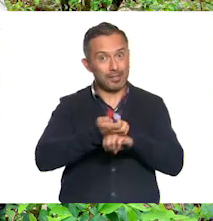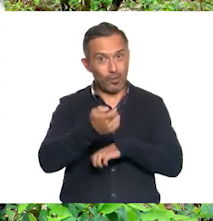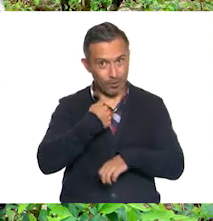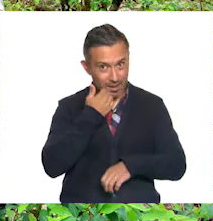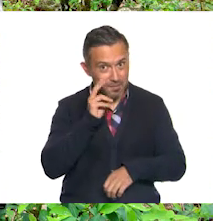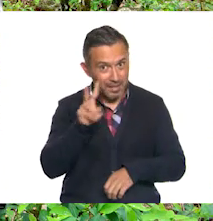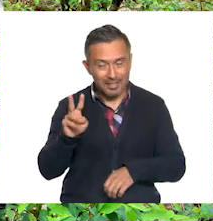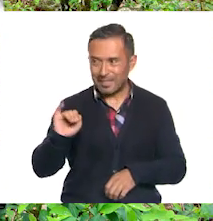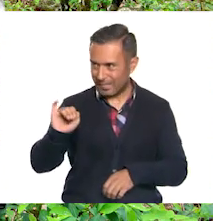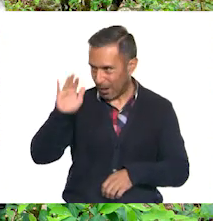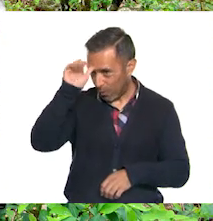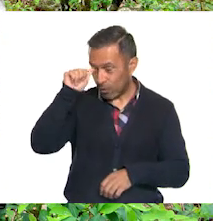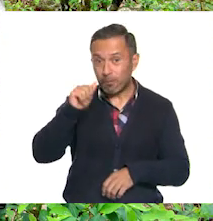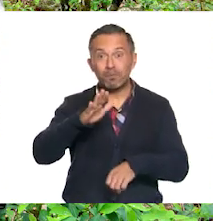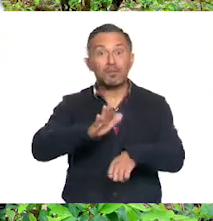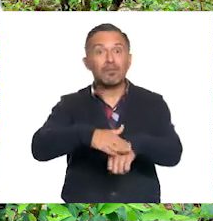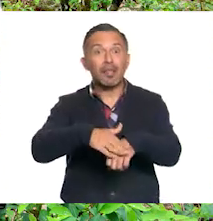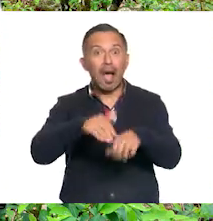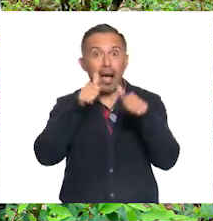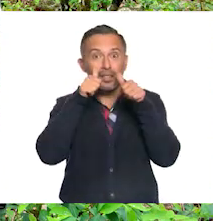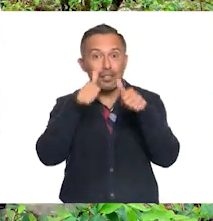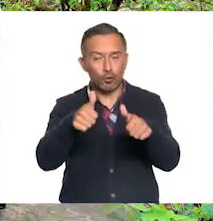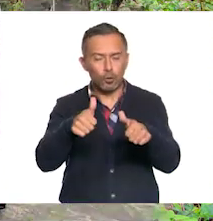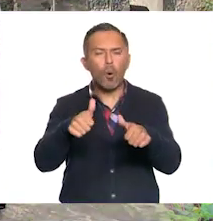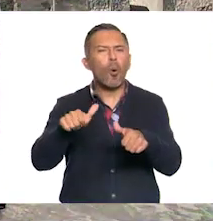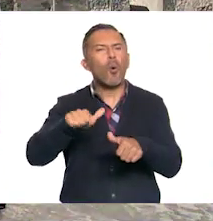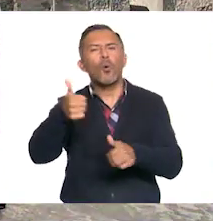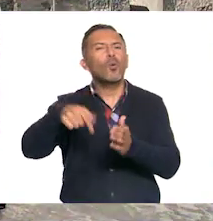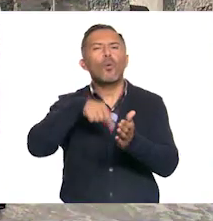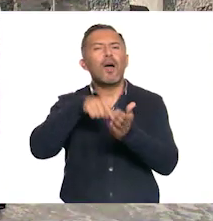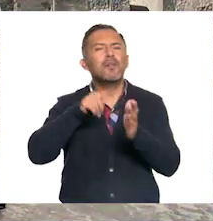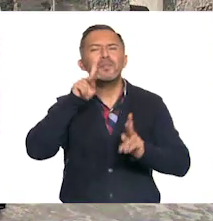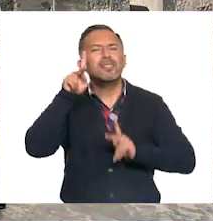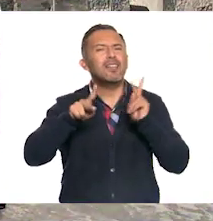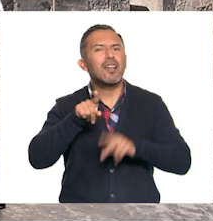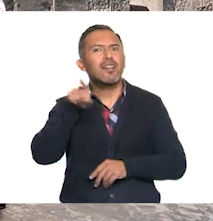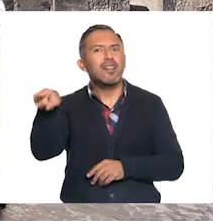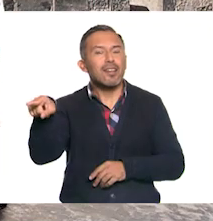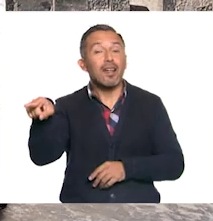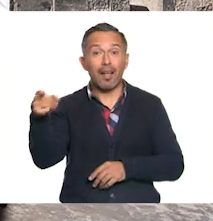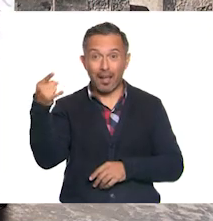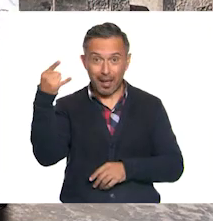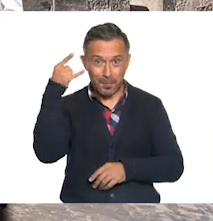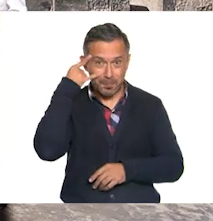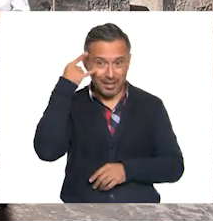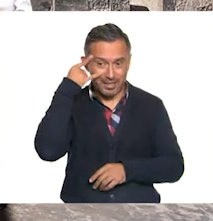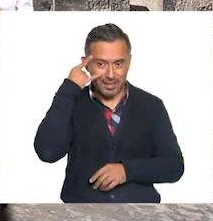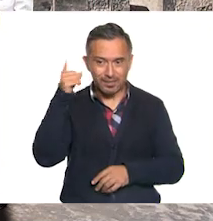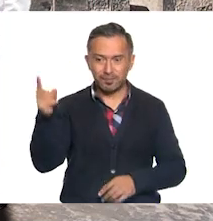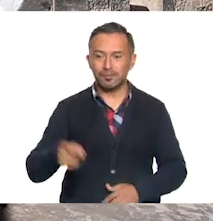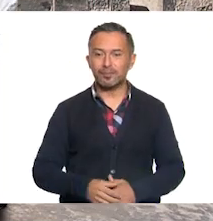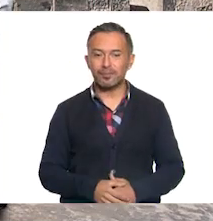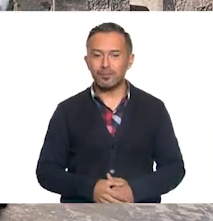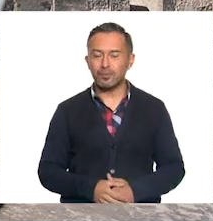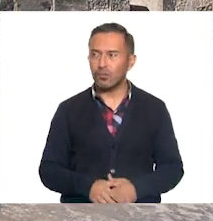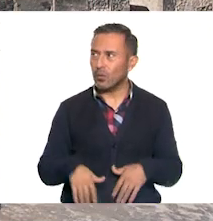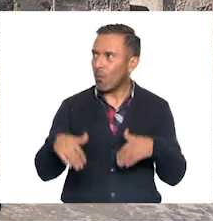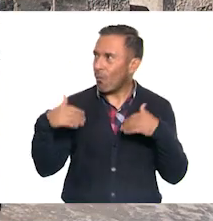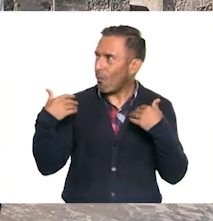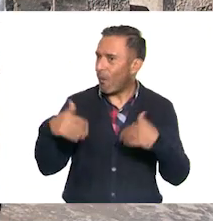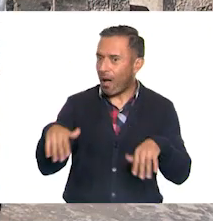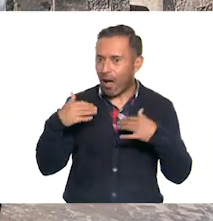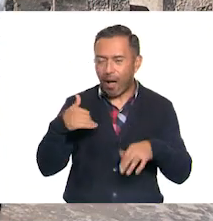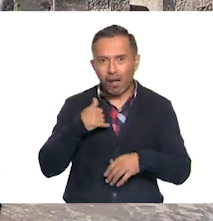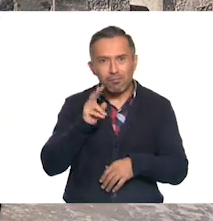bien. Atención, atención. Siguiente parada es Campeche. ¡Wow! Mira